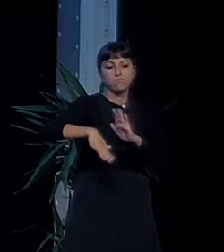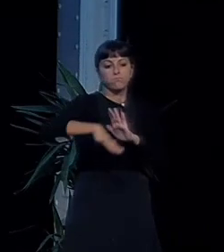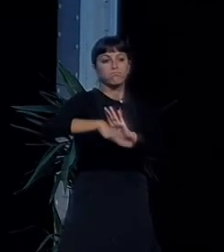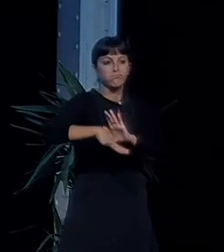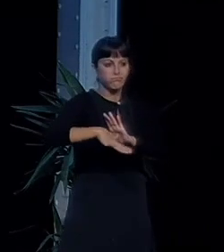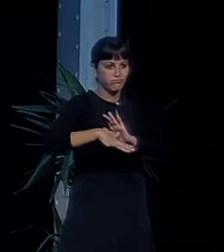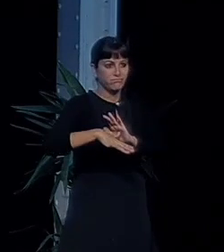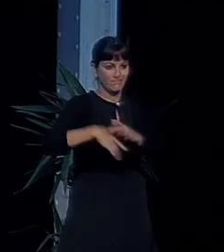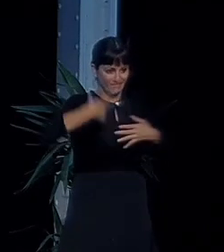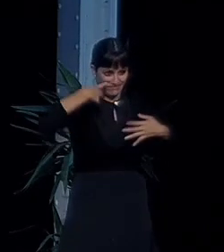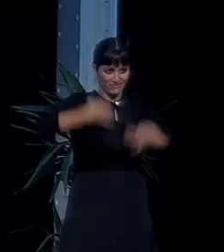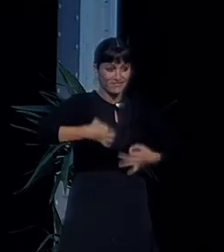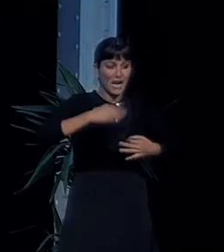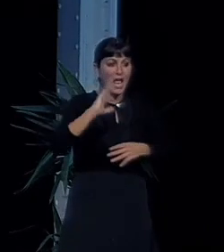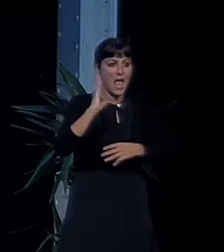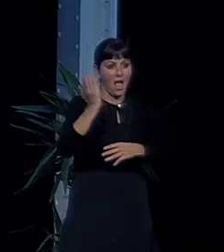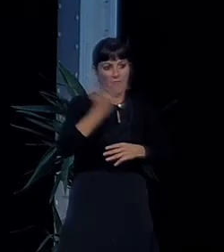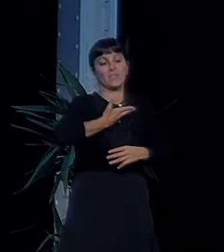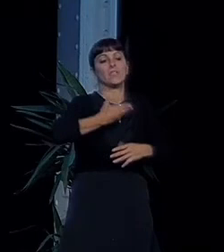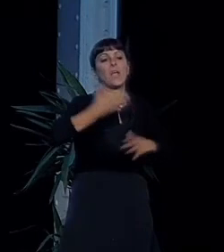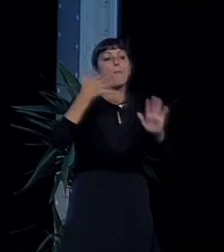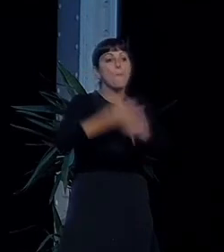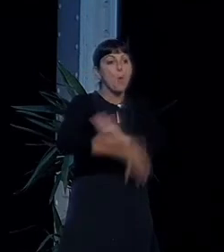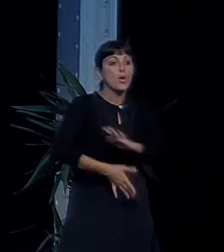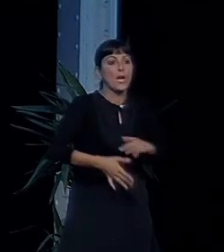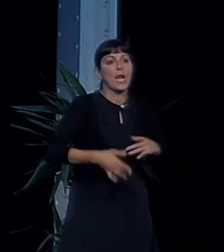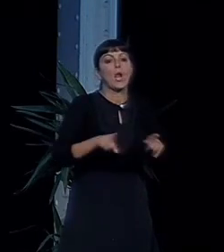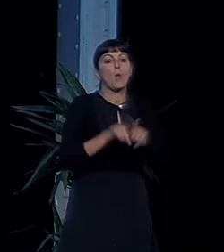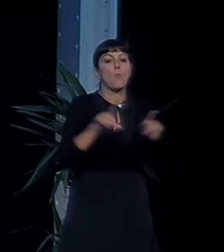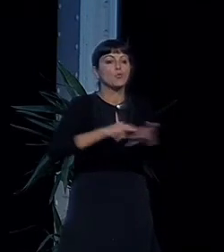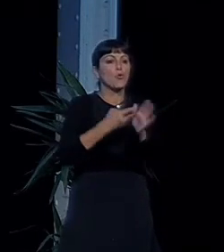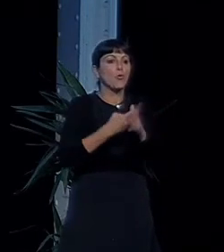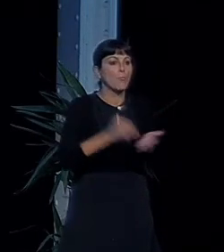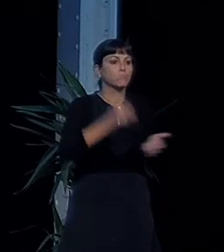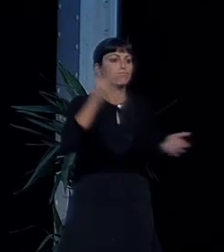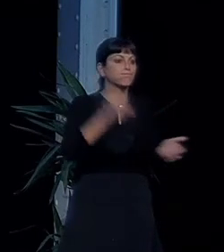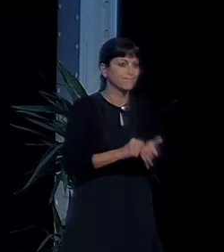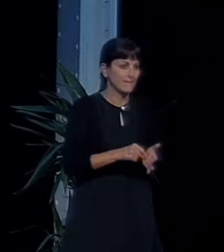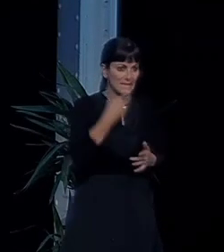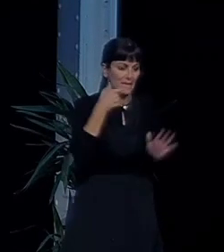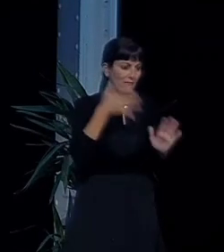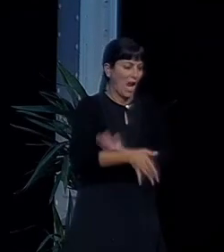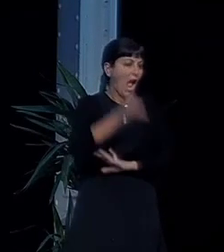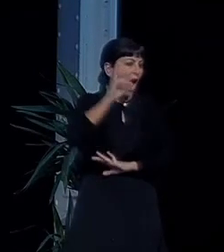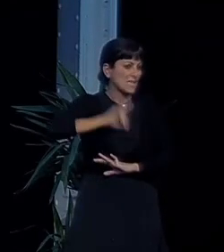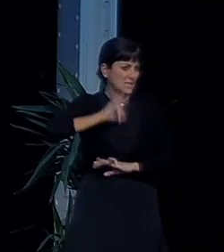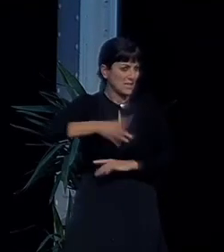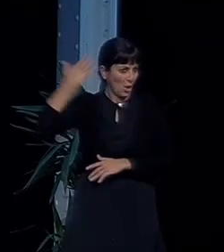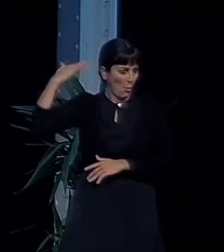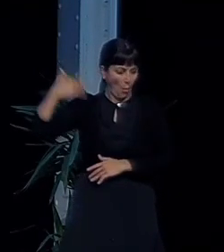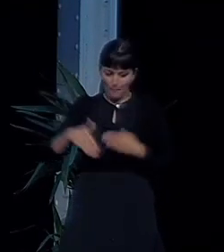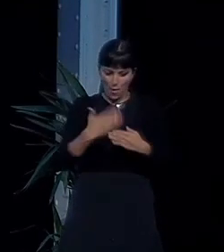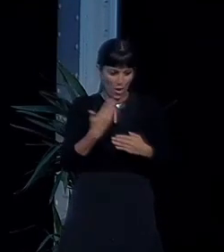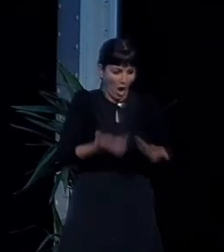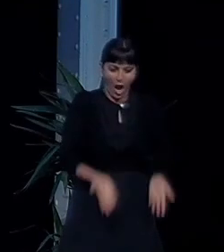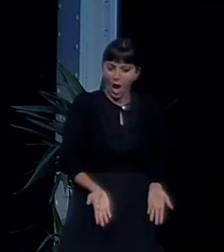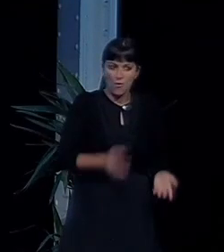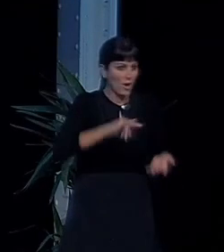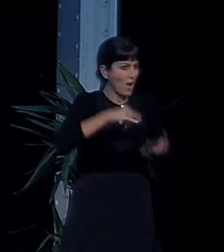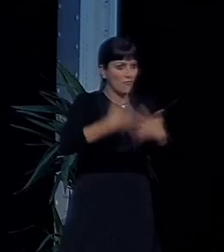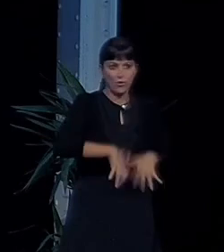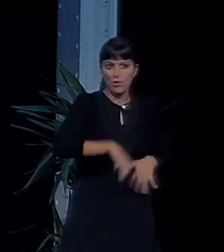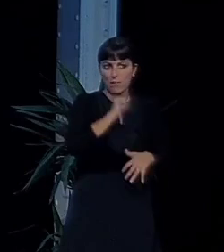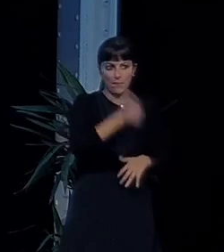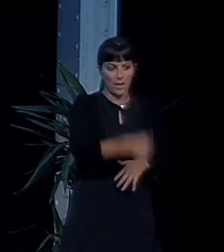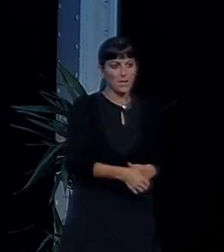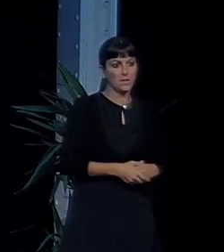porque históricamente tenemos comprobado que el corto plazo es ancestral. O sea, quiero decir, el corto plazo no nos funciona.